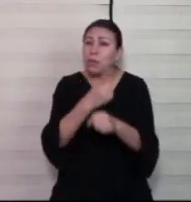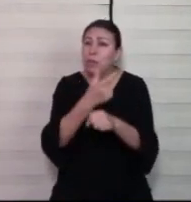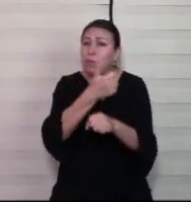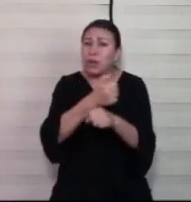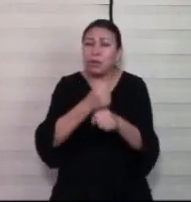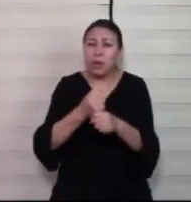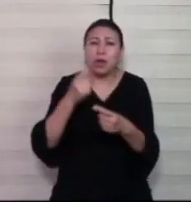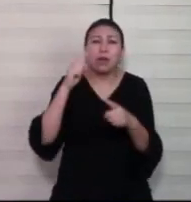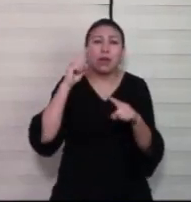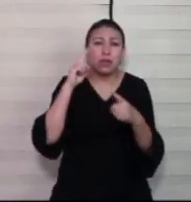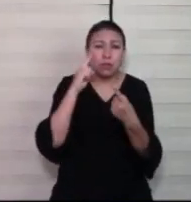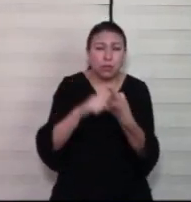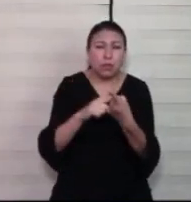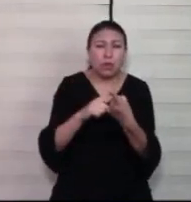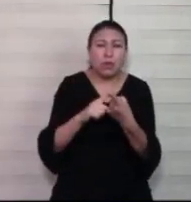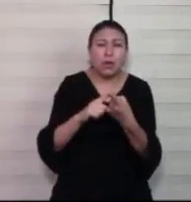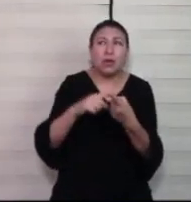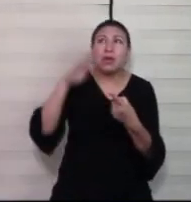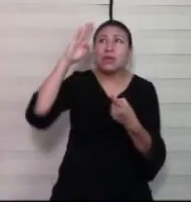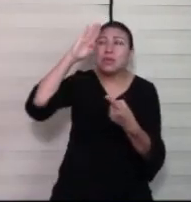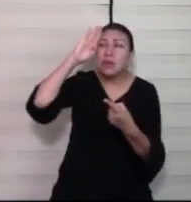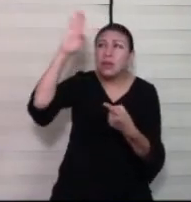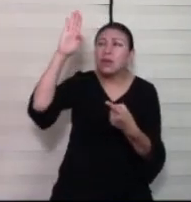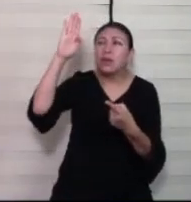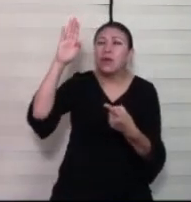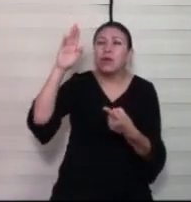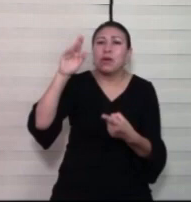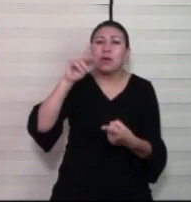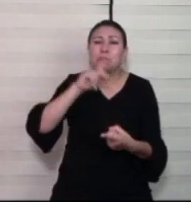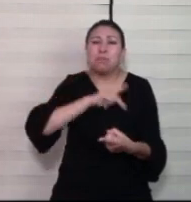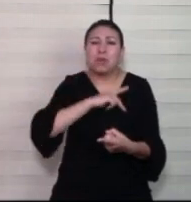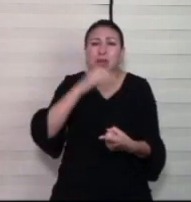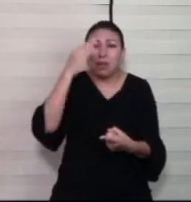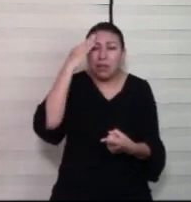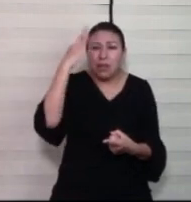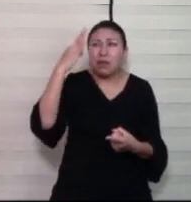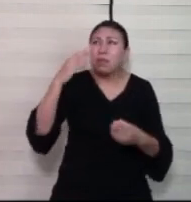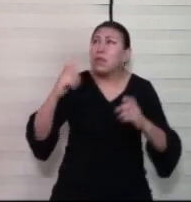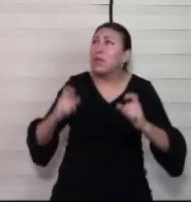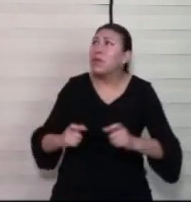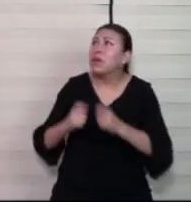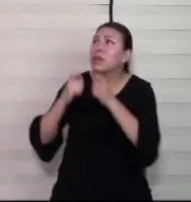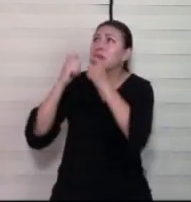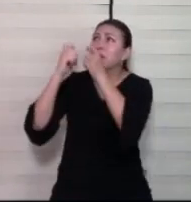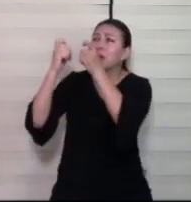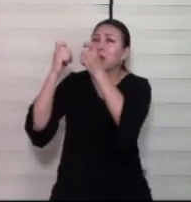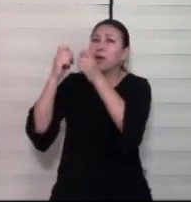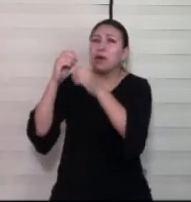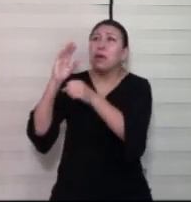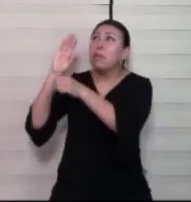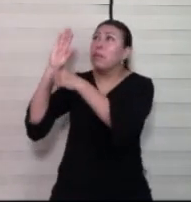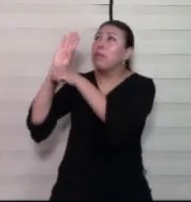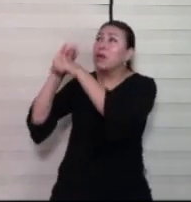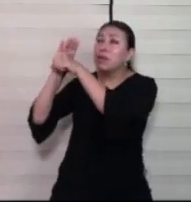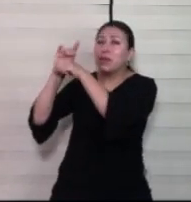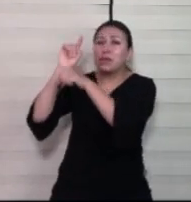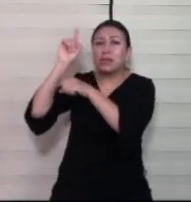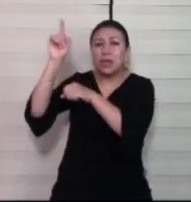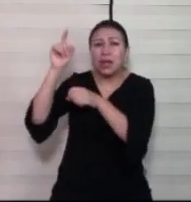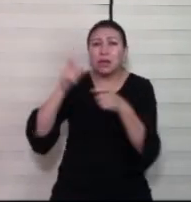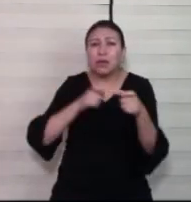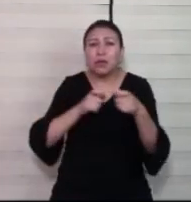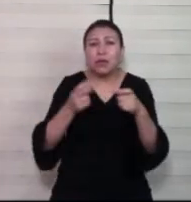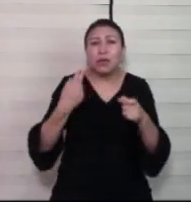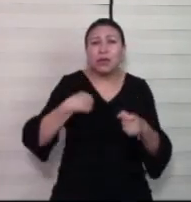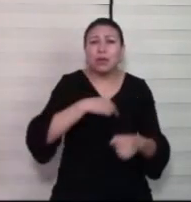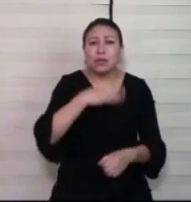manos encomiendo mis tiempos. Dejemos que Él maneje nuestro tiempo.